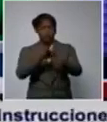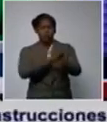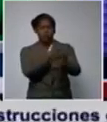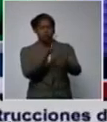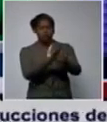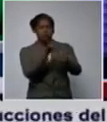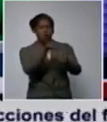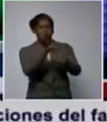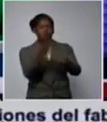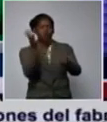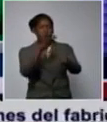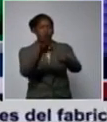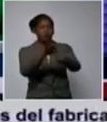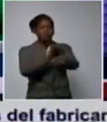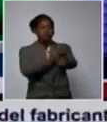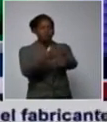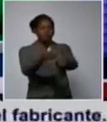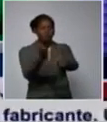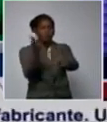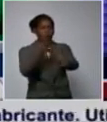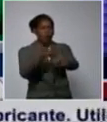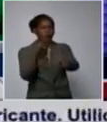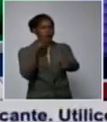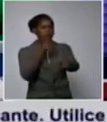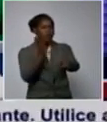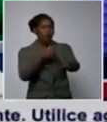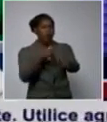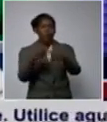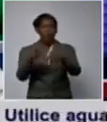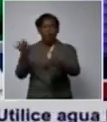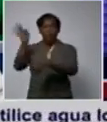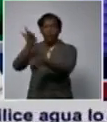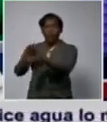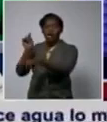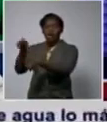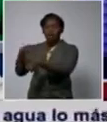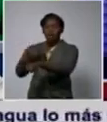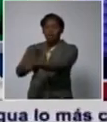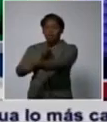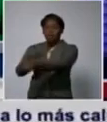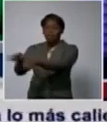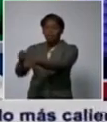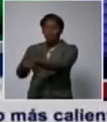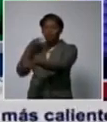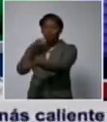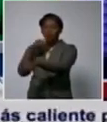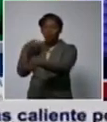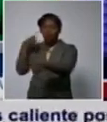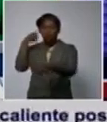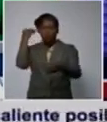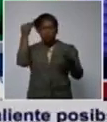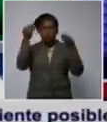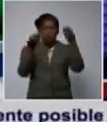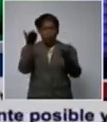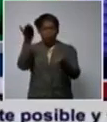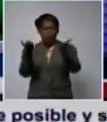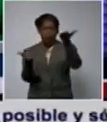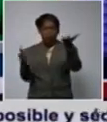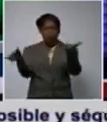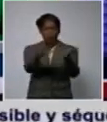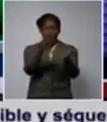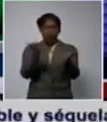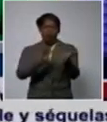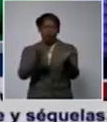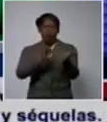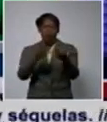caso, pues puede identificar en dónde sospecho de uno y dónde sospecho. Pero hoy, ante